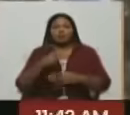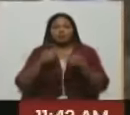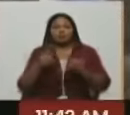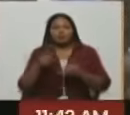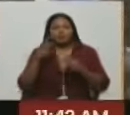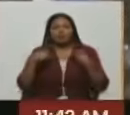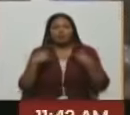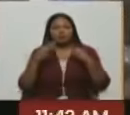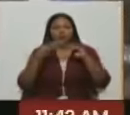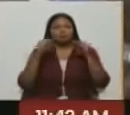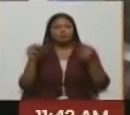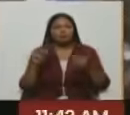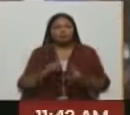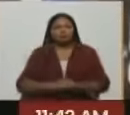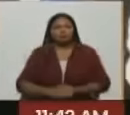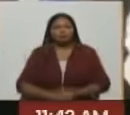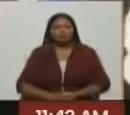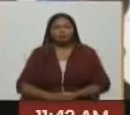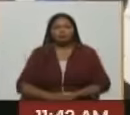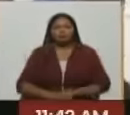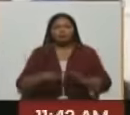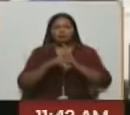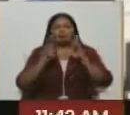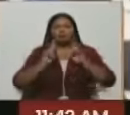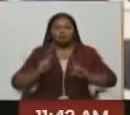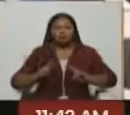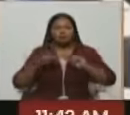vivir en paz, el derecho humano a la paz,